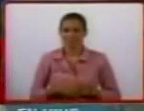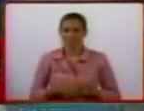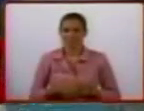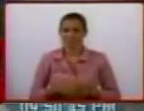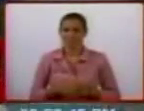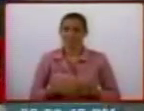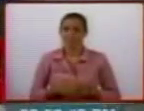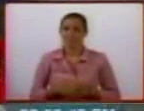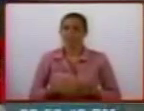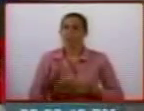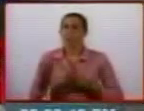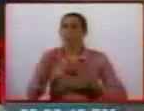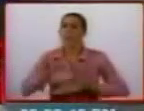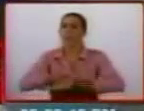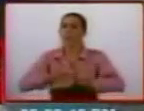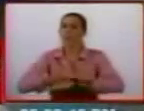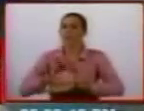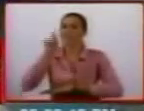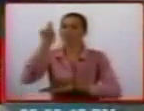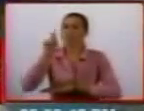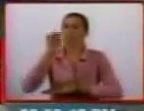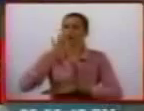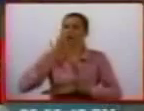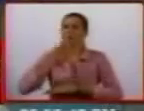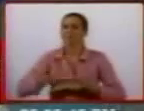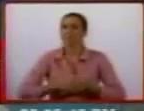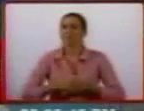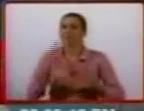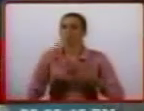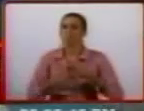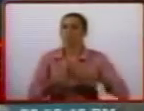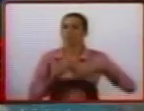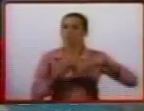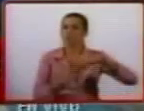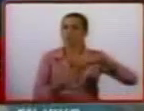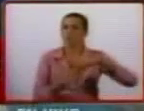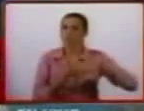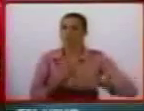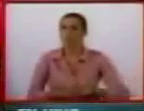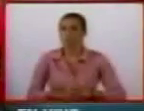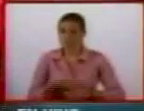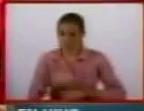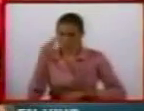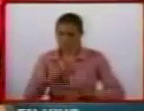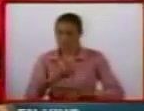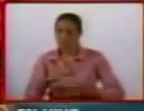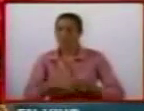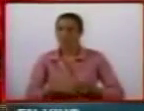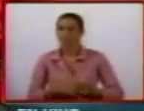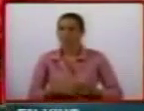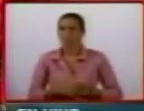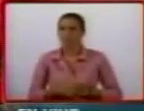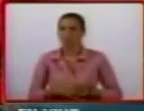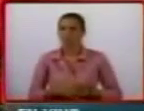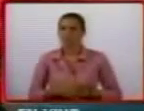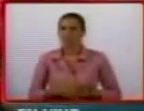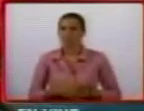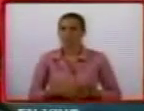¿Cómo se está portando el diputado Ángel Rodríguez aquí en Puerto La Cruz? Bien, mira.